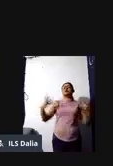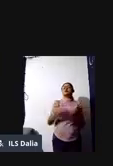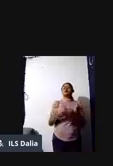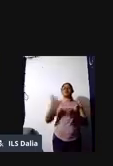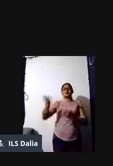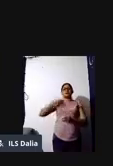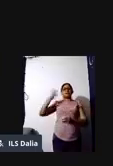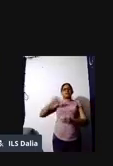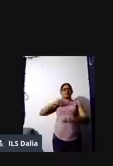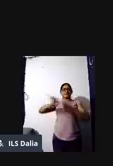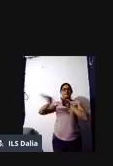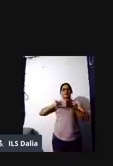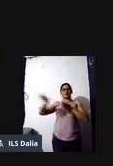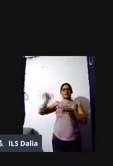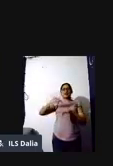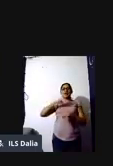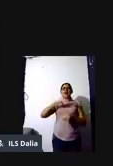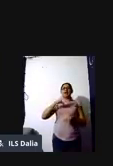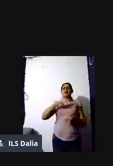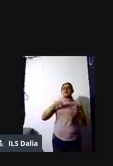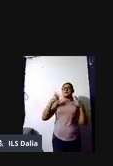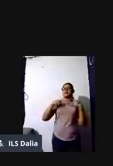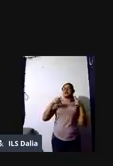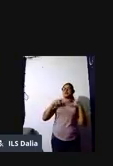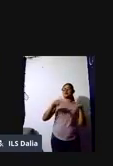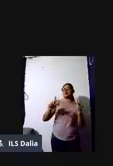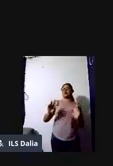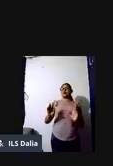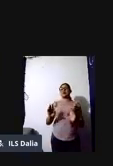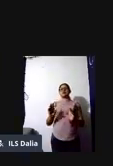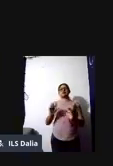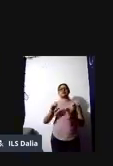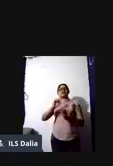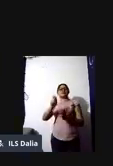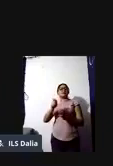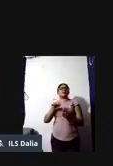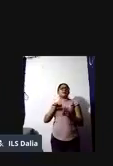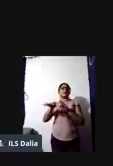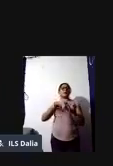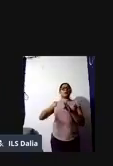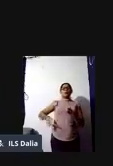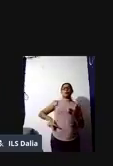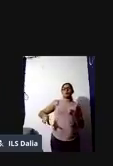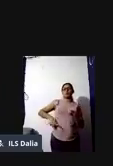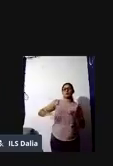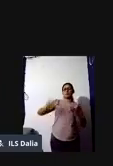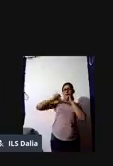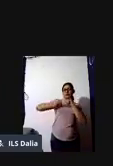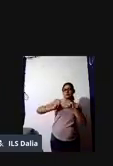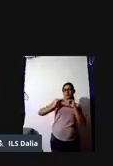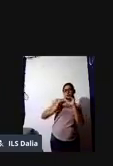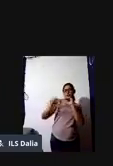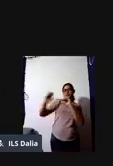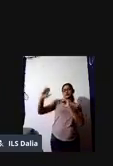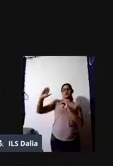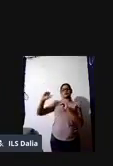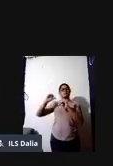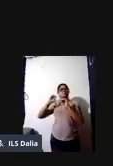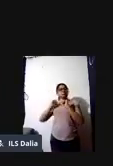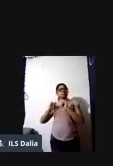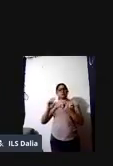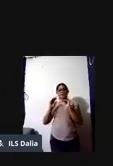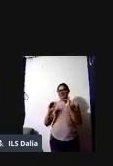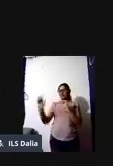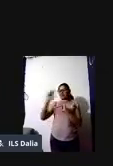las personalidades muy fufufu de gobierno central de esta ciudad. Y entonces recuerdo